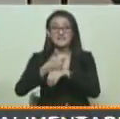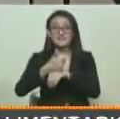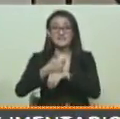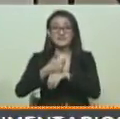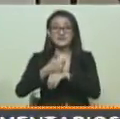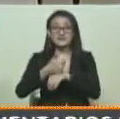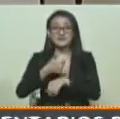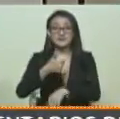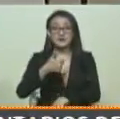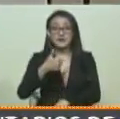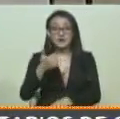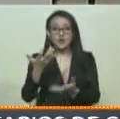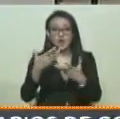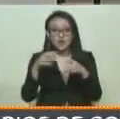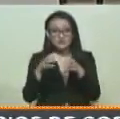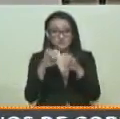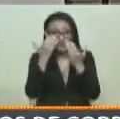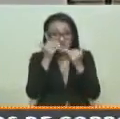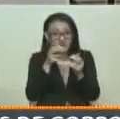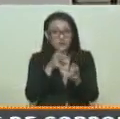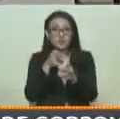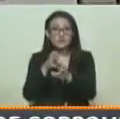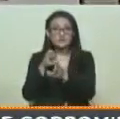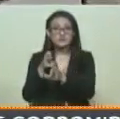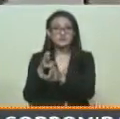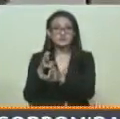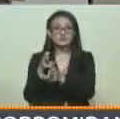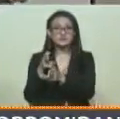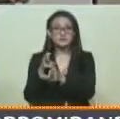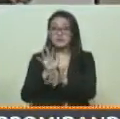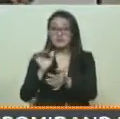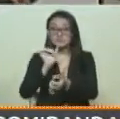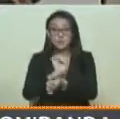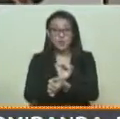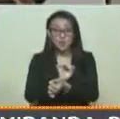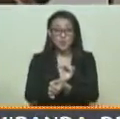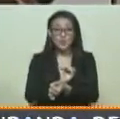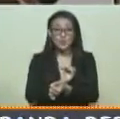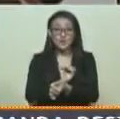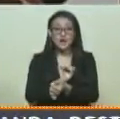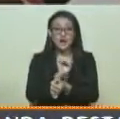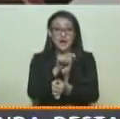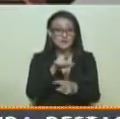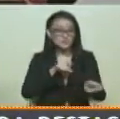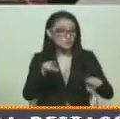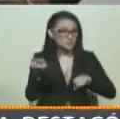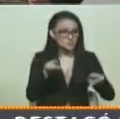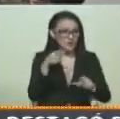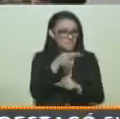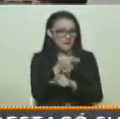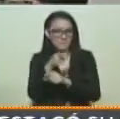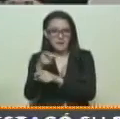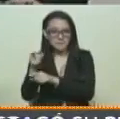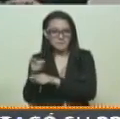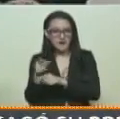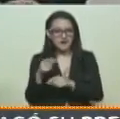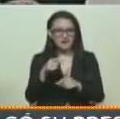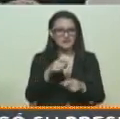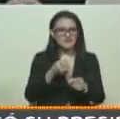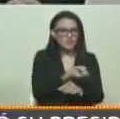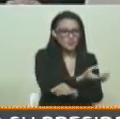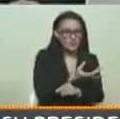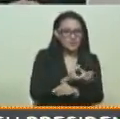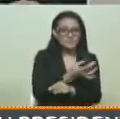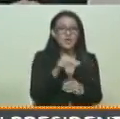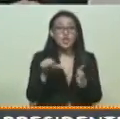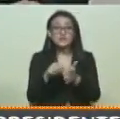una organización terrorista que dirigía acciones violentas en el municipio Chacao